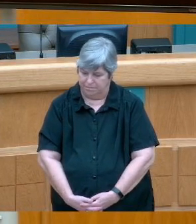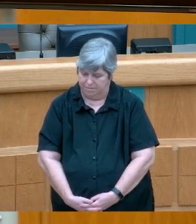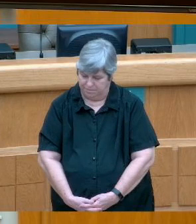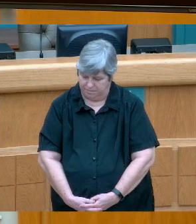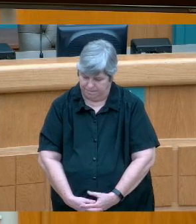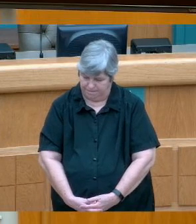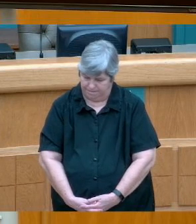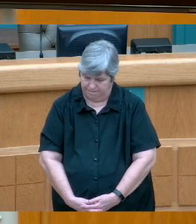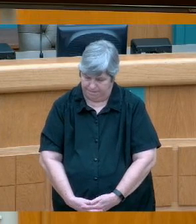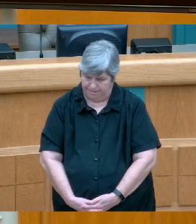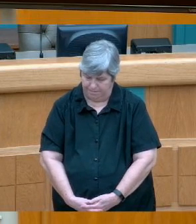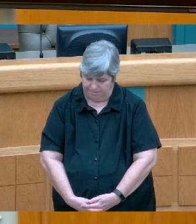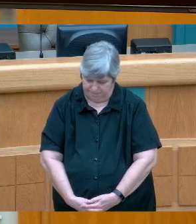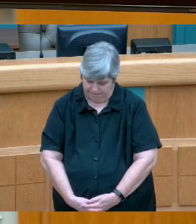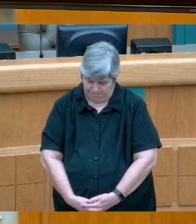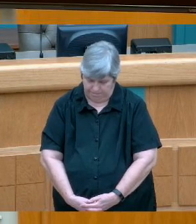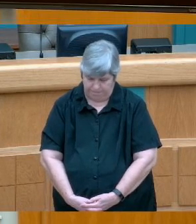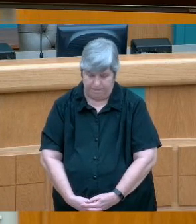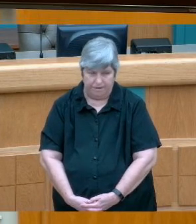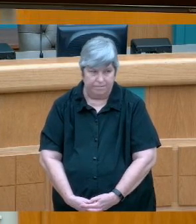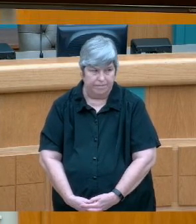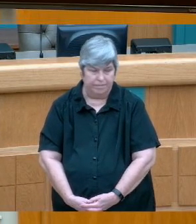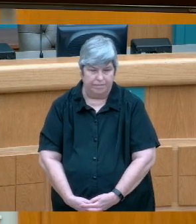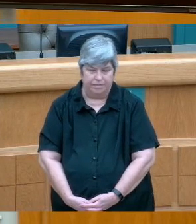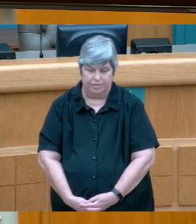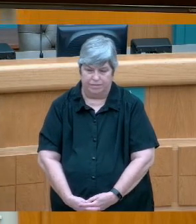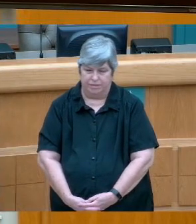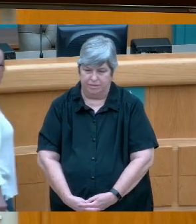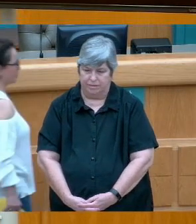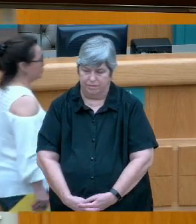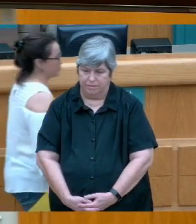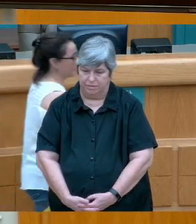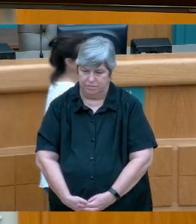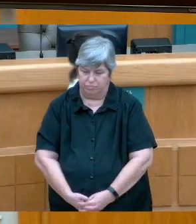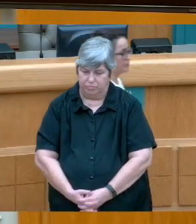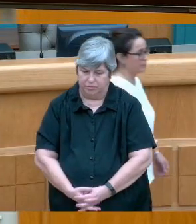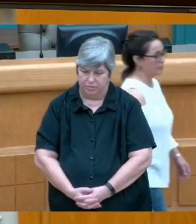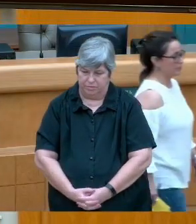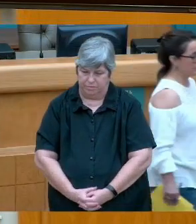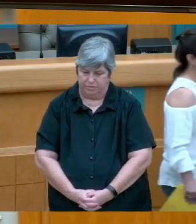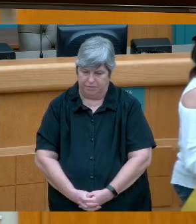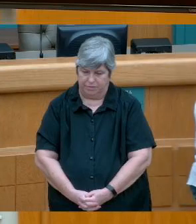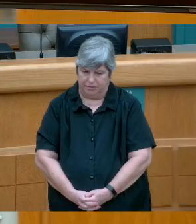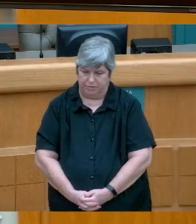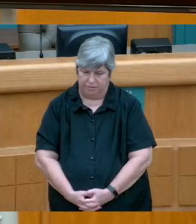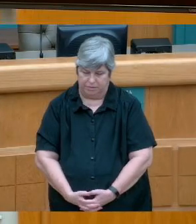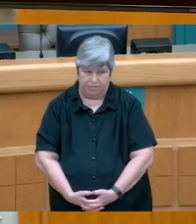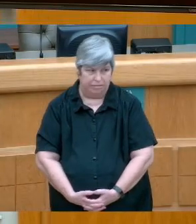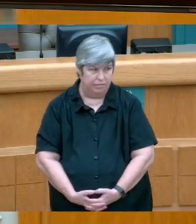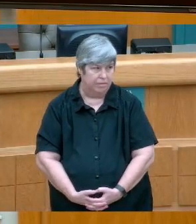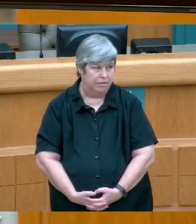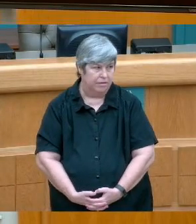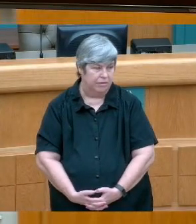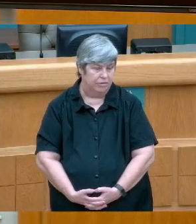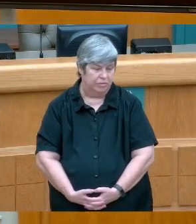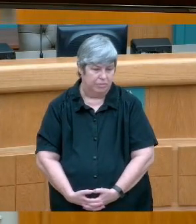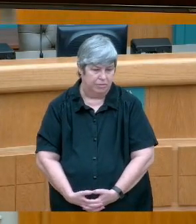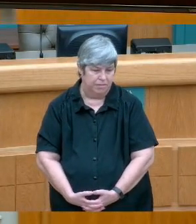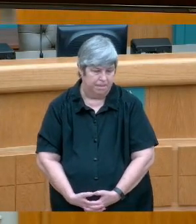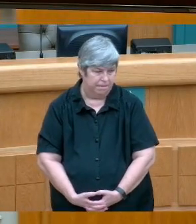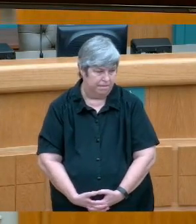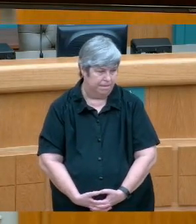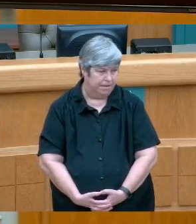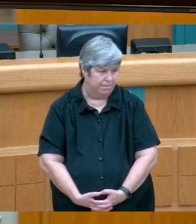de ayer también. El personal y el staff terminaron de procesar este análisis de